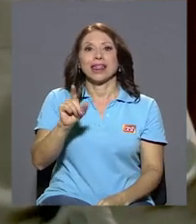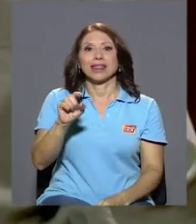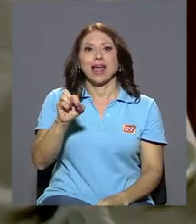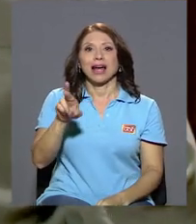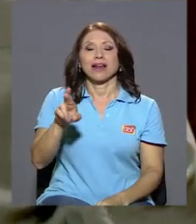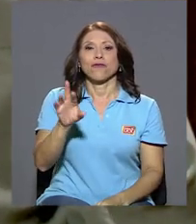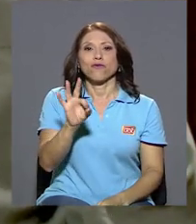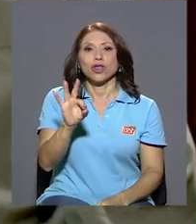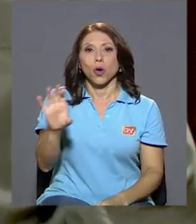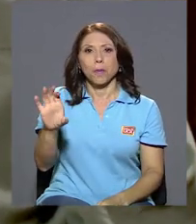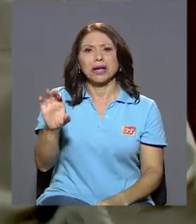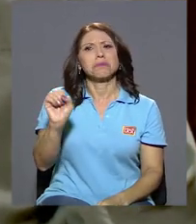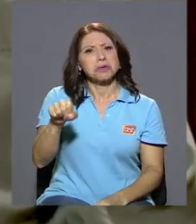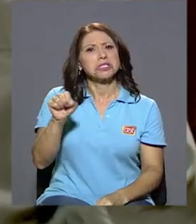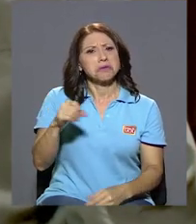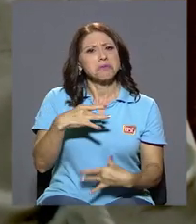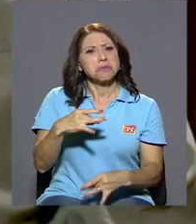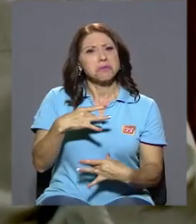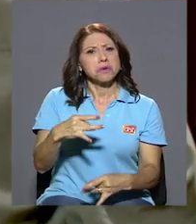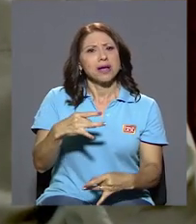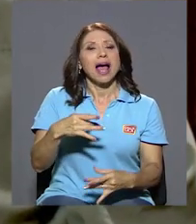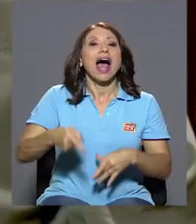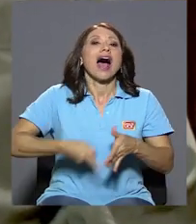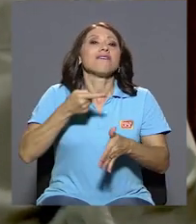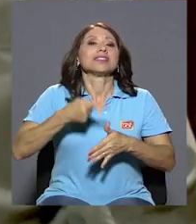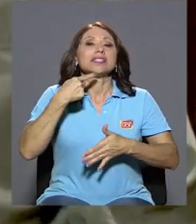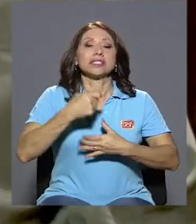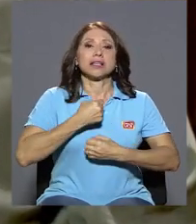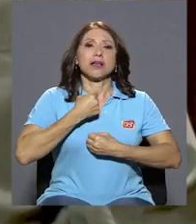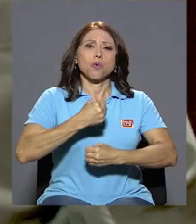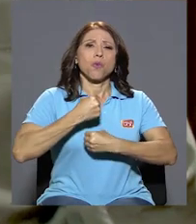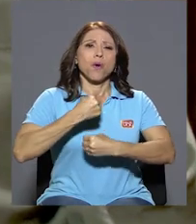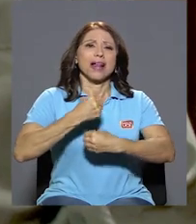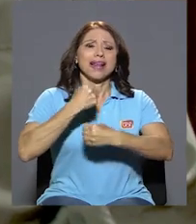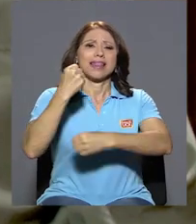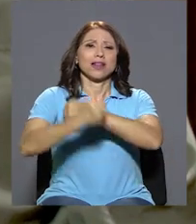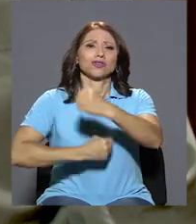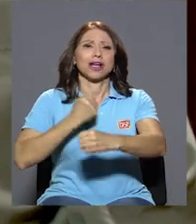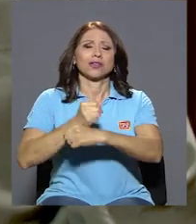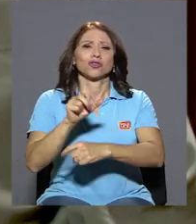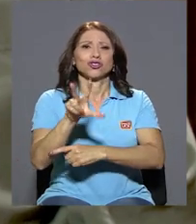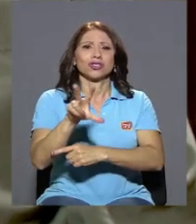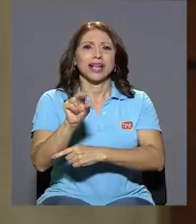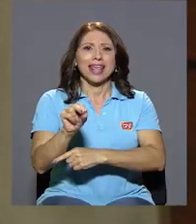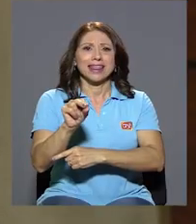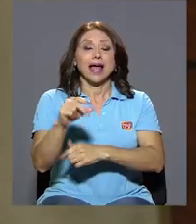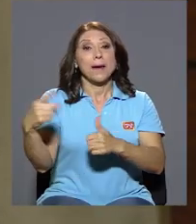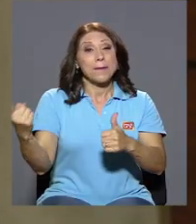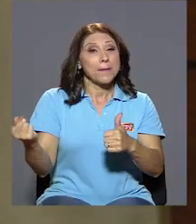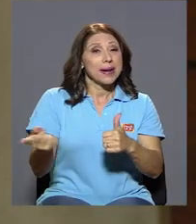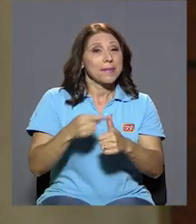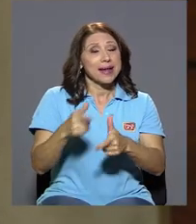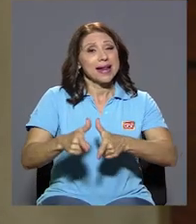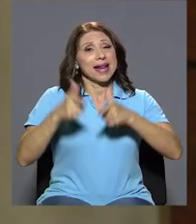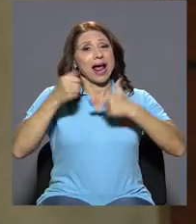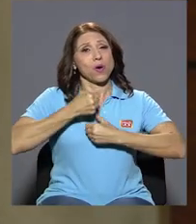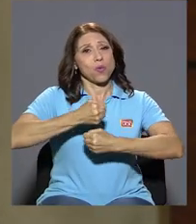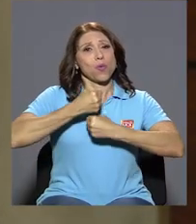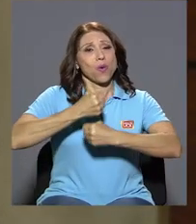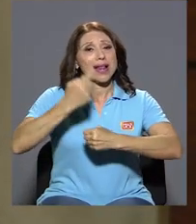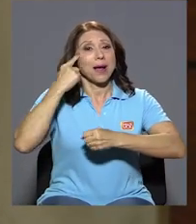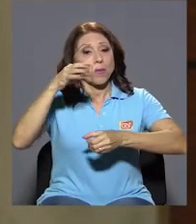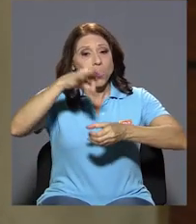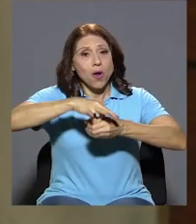a veces se dice que la web la huelga de los 30 fue la primera gran huelga bananera eso no es cierto